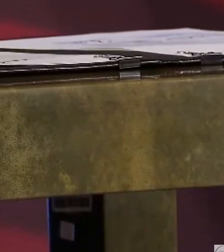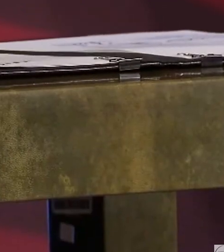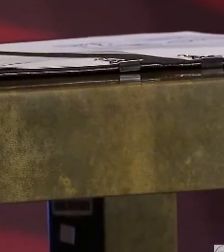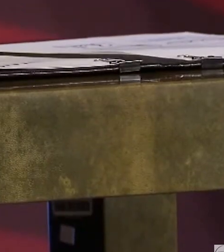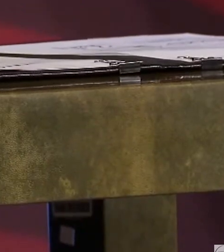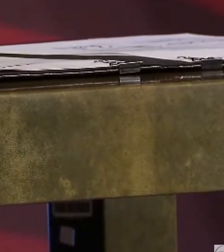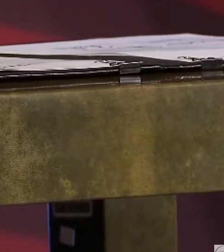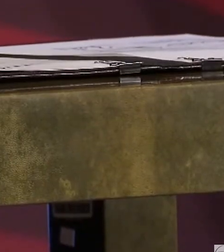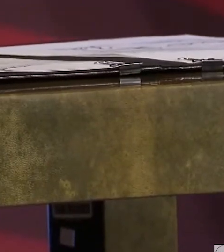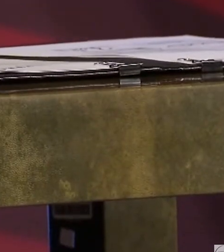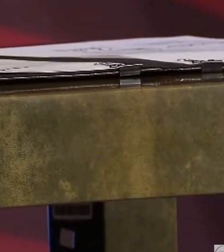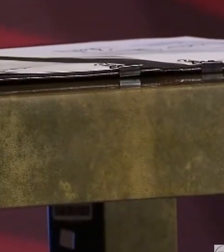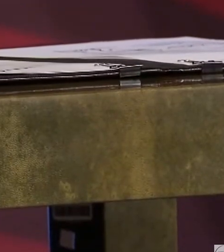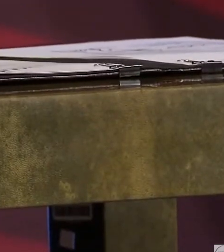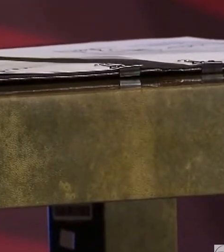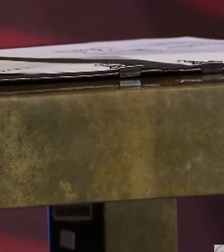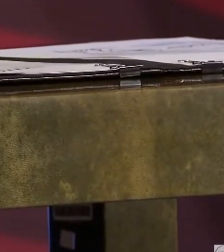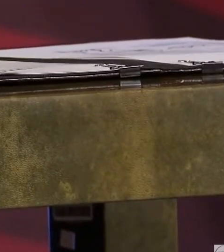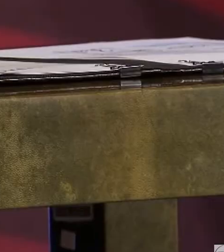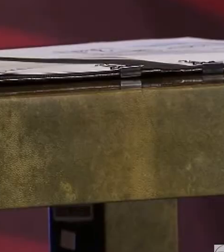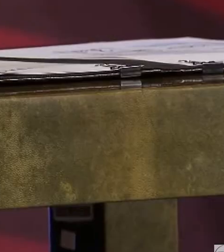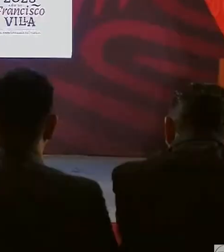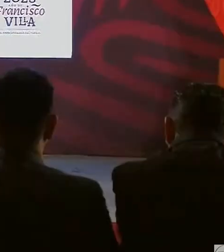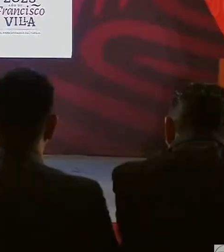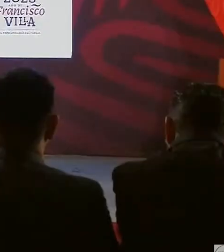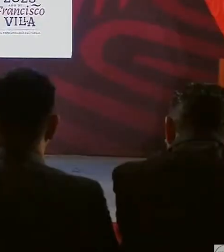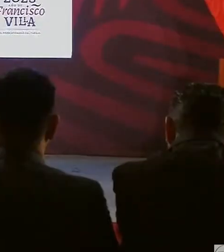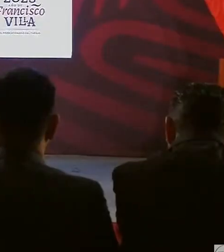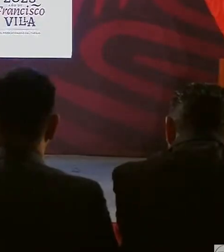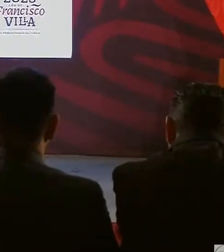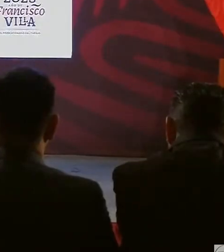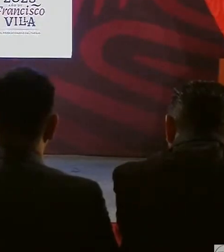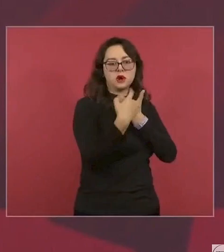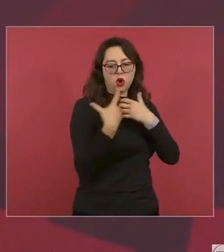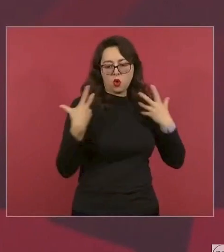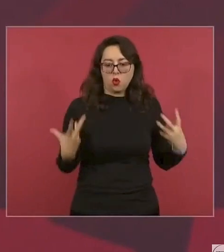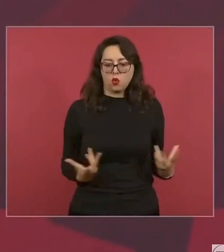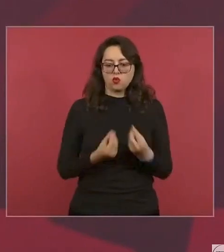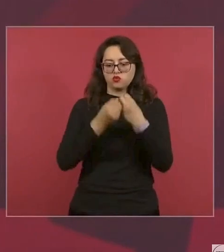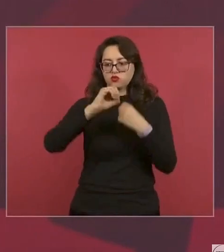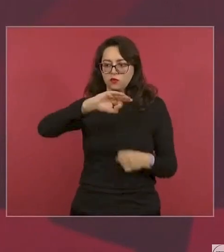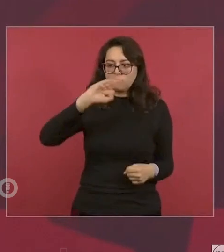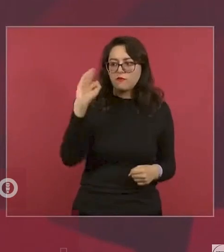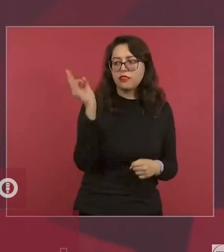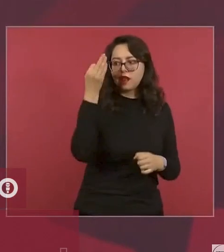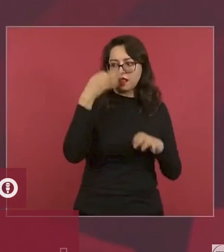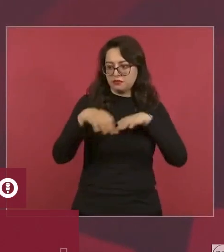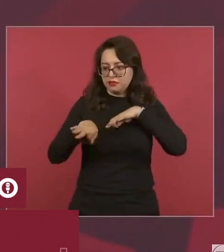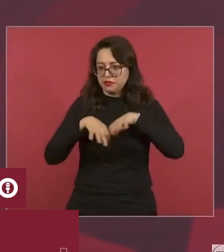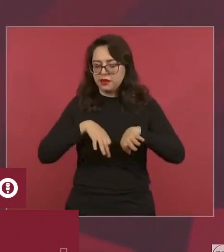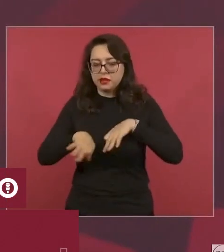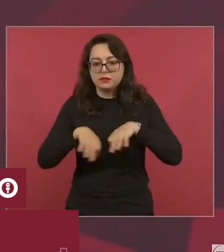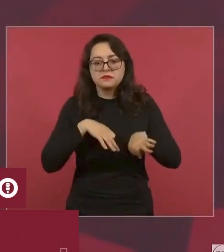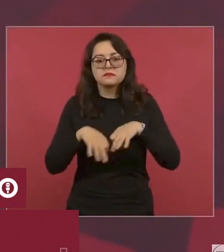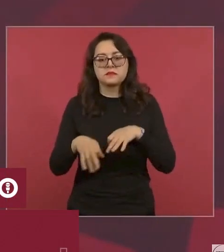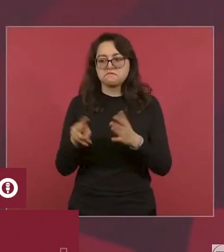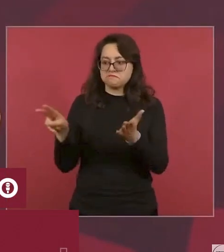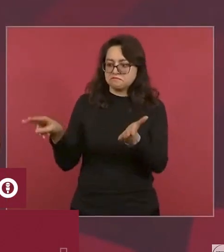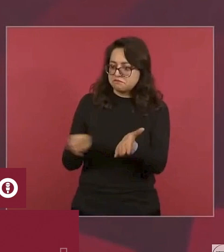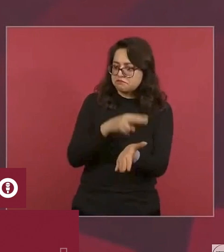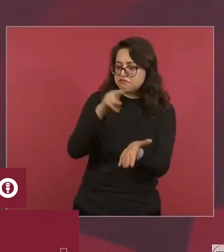signaron el acuerdo en Palacio Nacional con el presidente Andrés Manuel López Obrador para que no